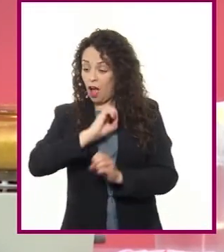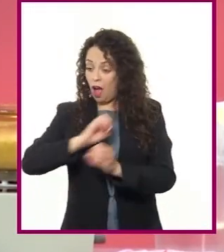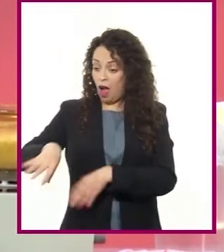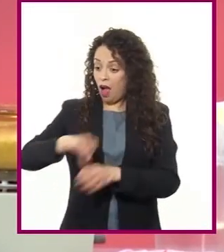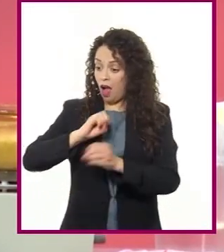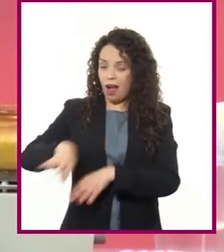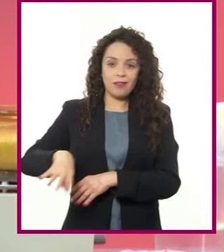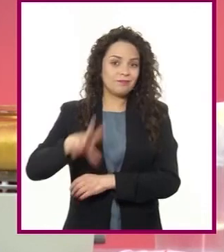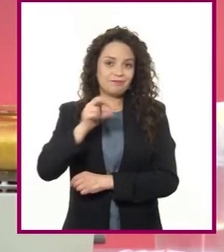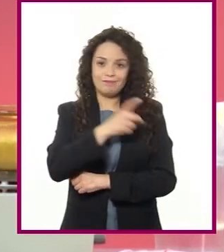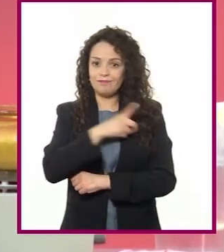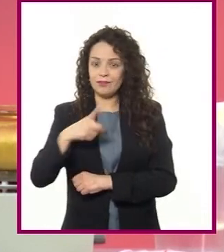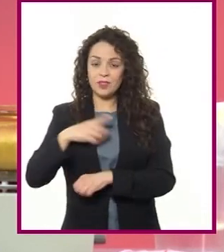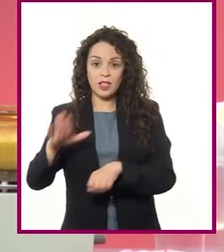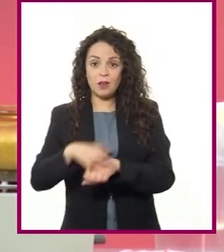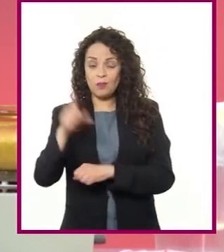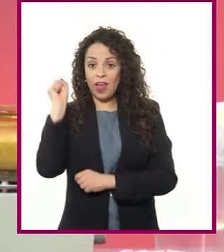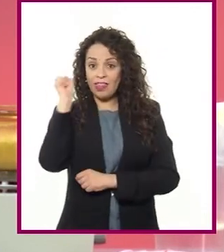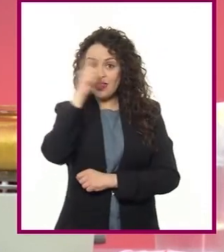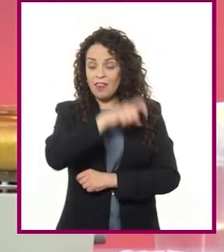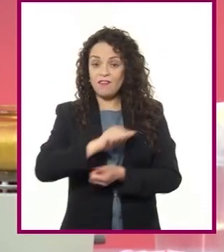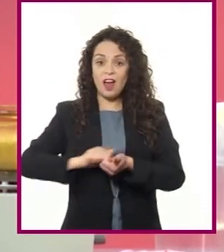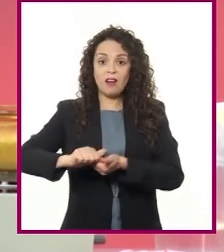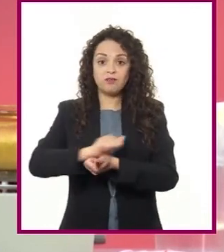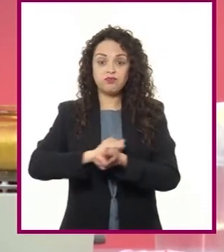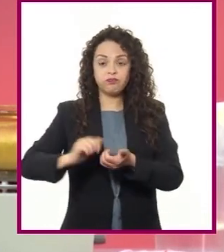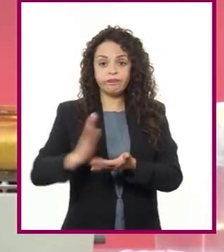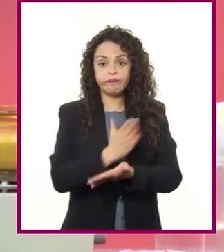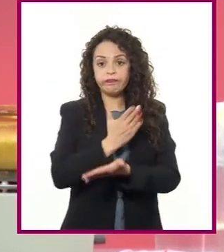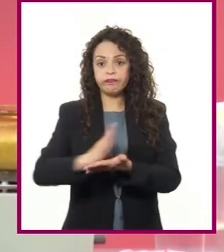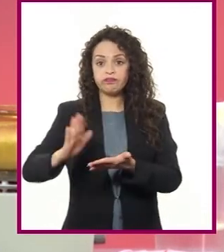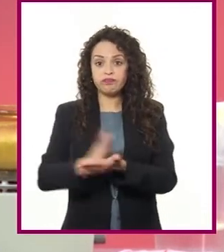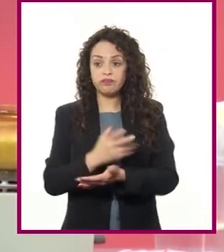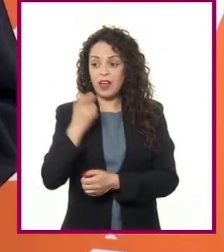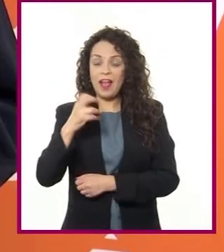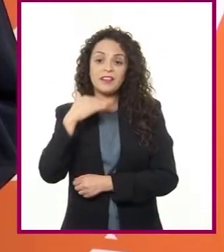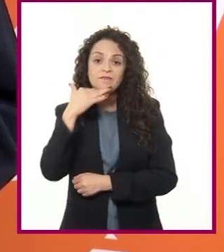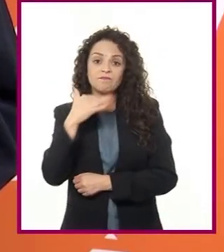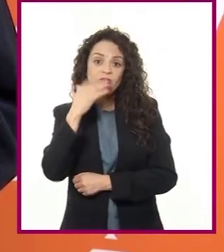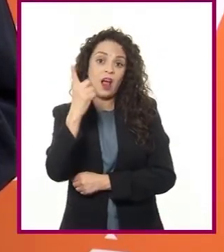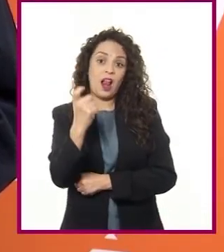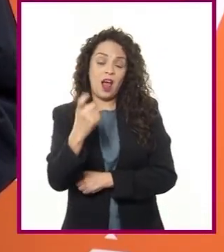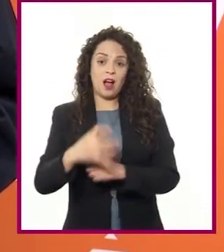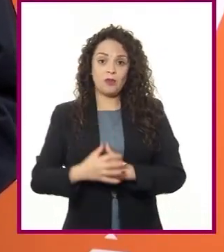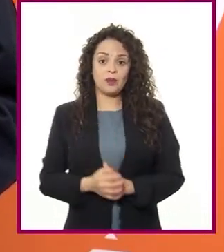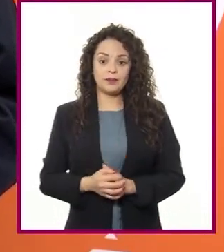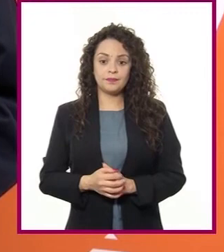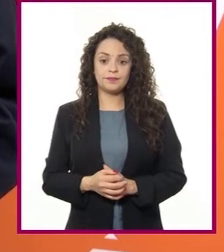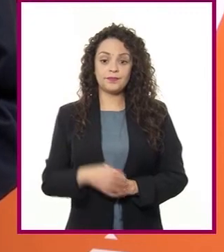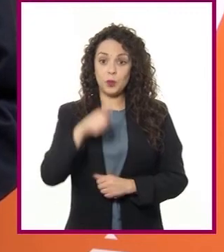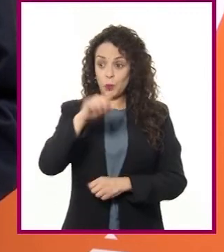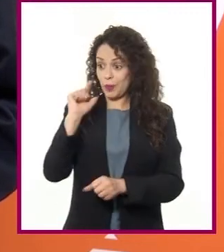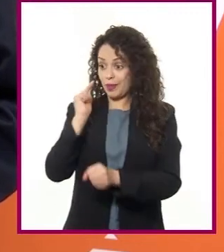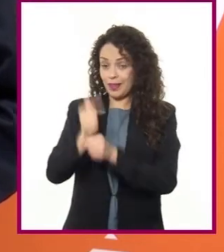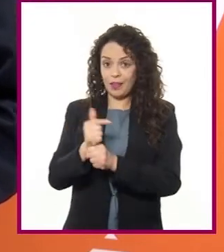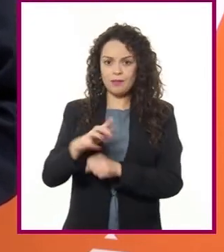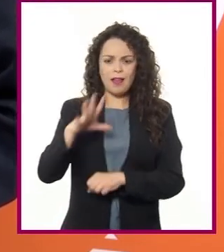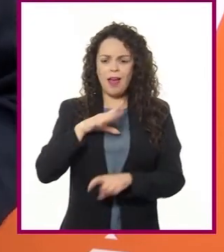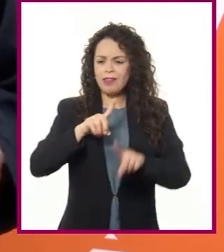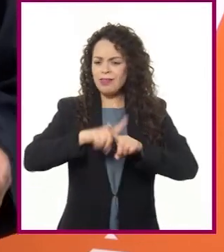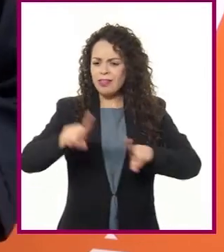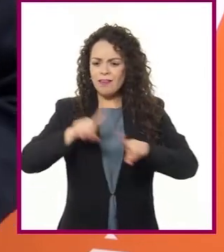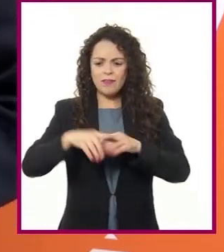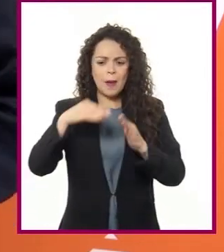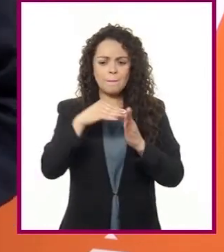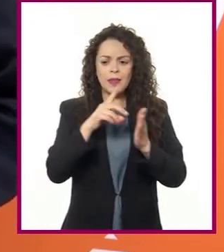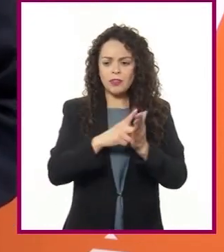pues estos materiales complican el tratamiento y separación adecuado de estos contaminantes. Como se pudieron dar cuenta, existen diferentes